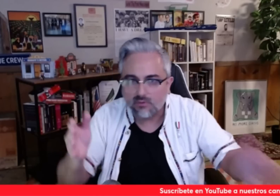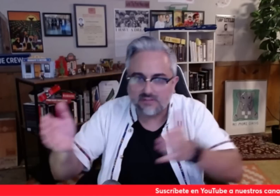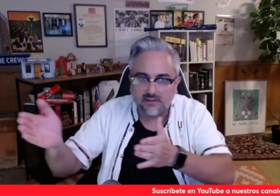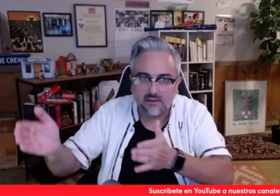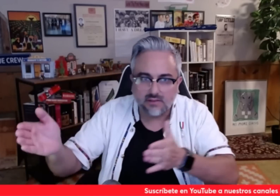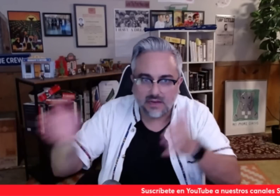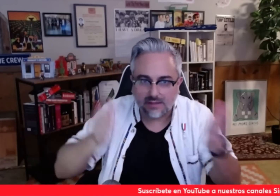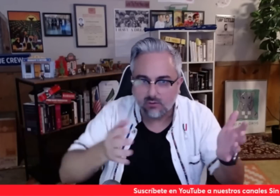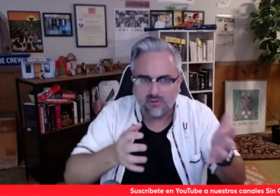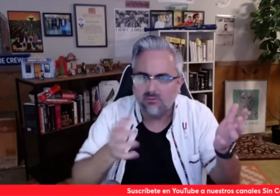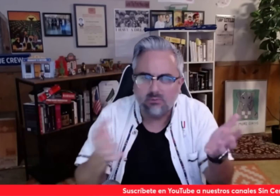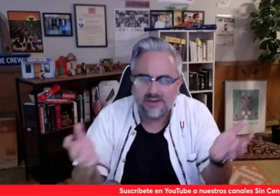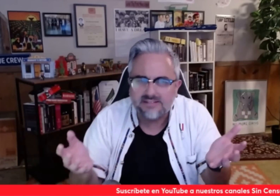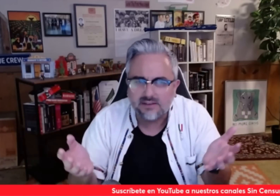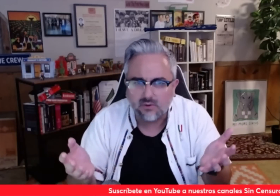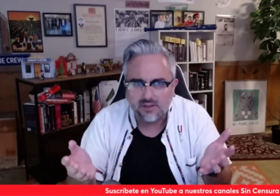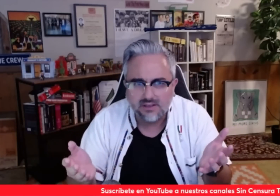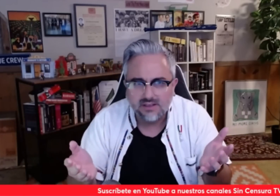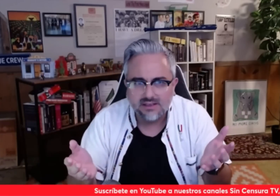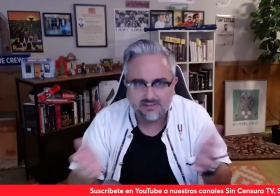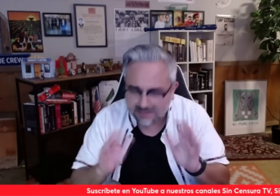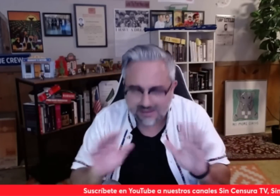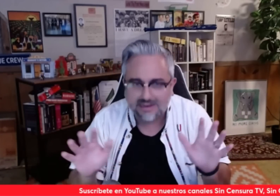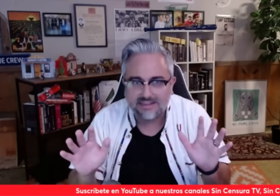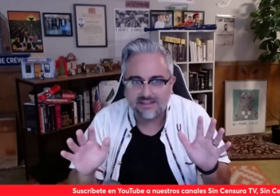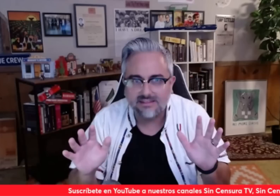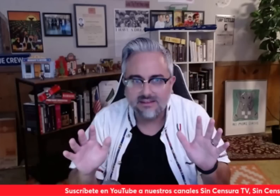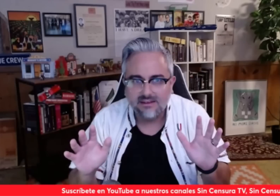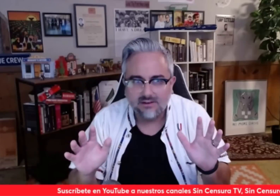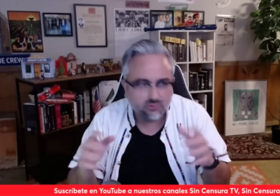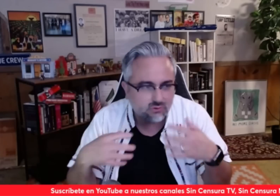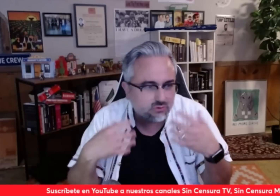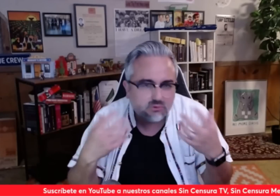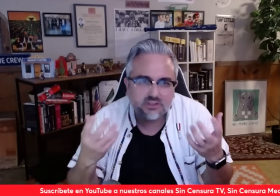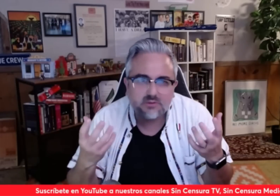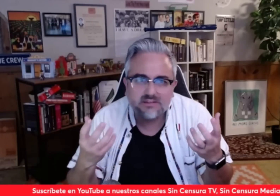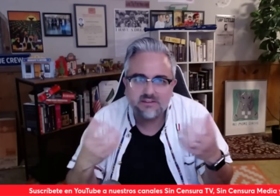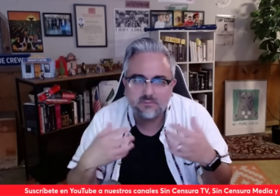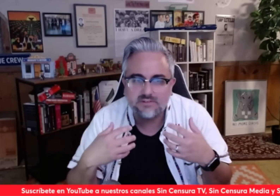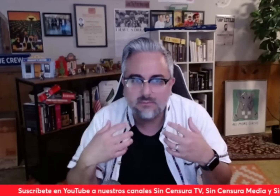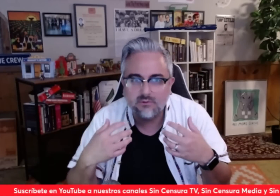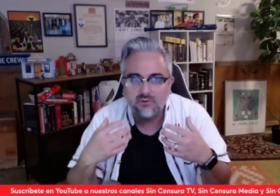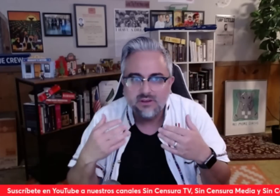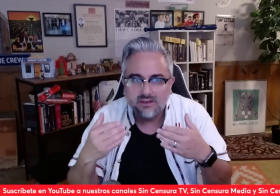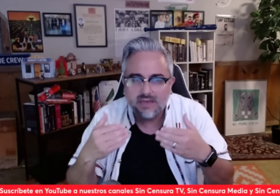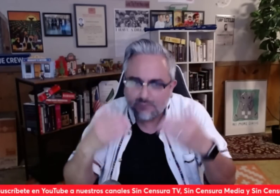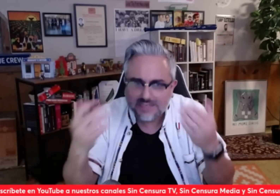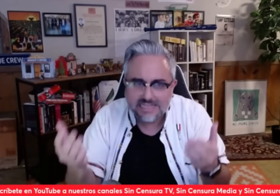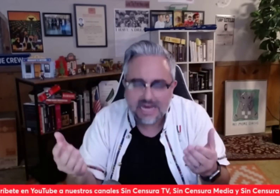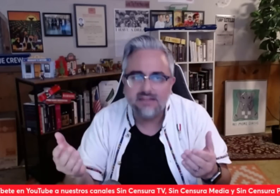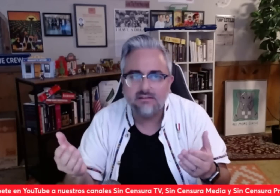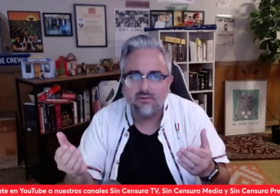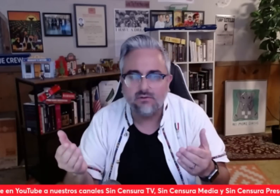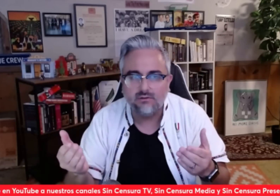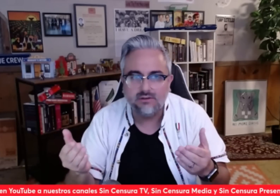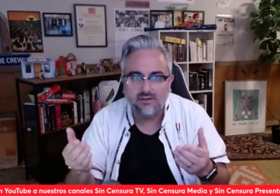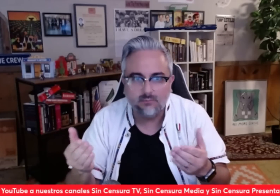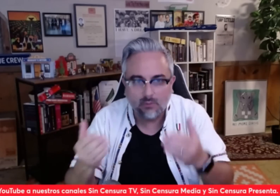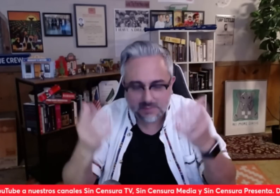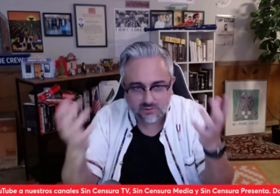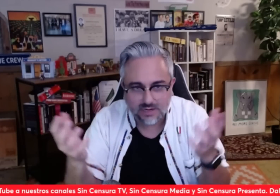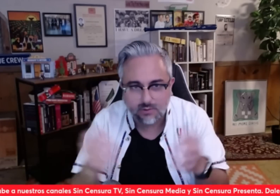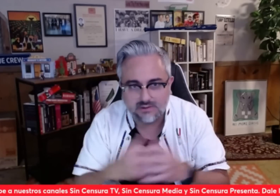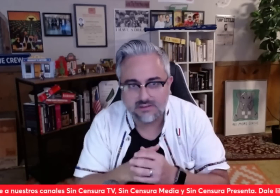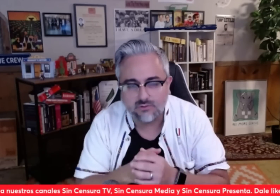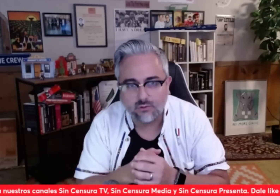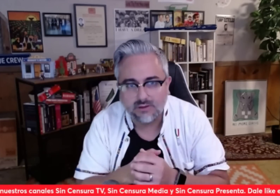el ponerse del lado de un político, ¿eh? Esa es la realidad. Nosotros muchas veces expresamos afinidad con el